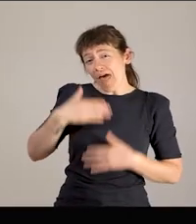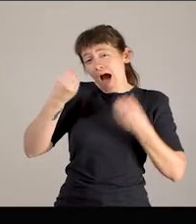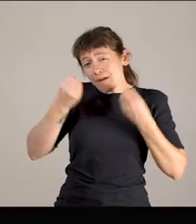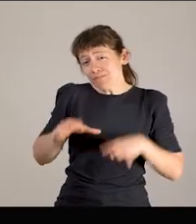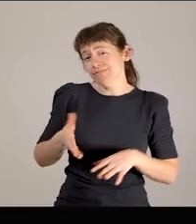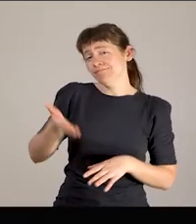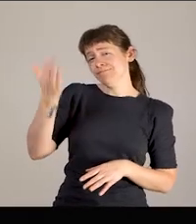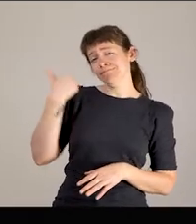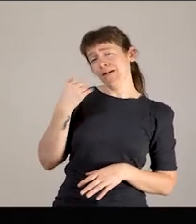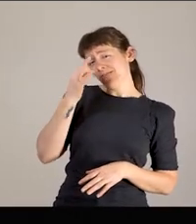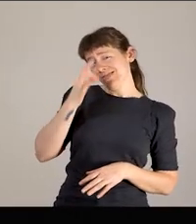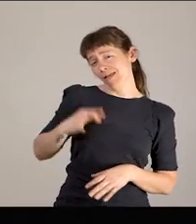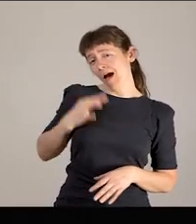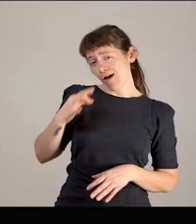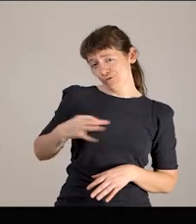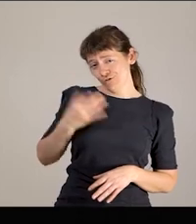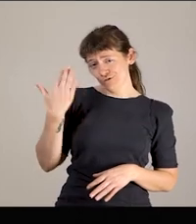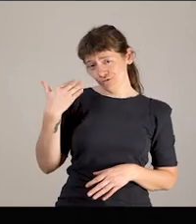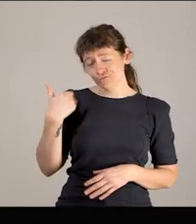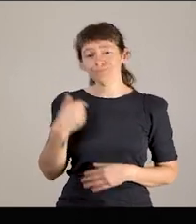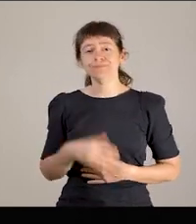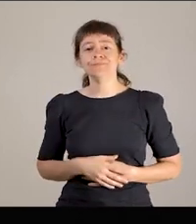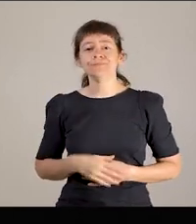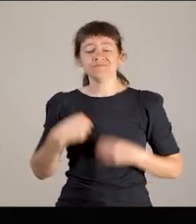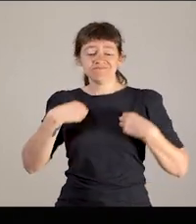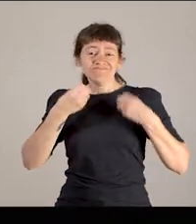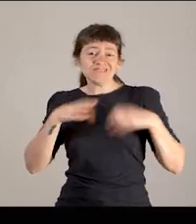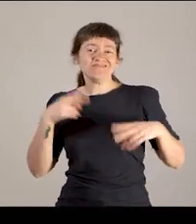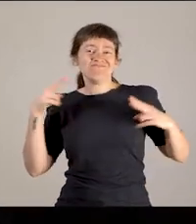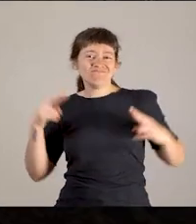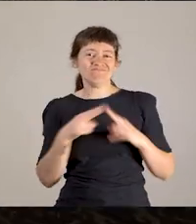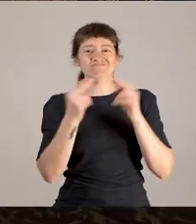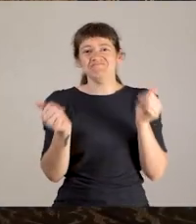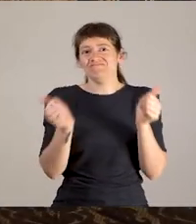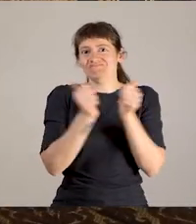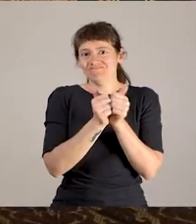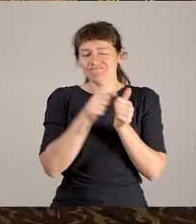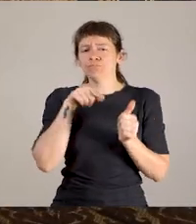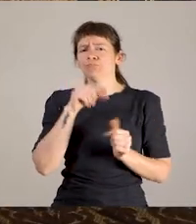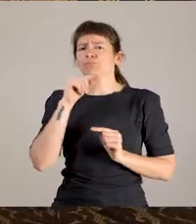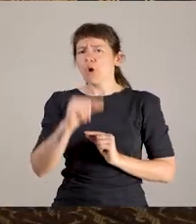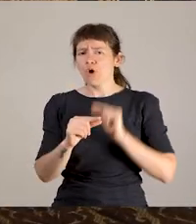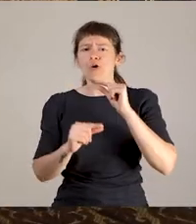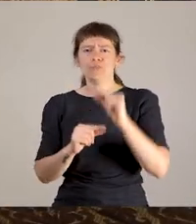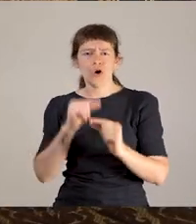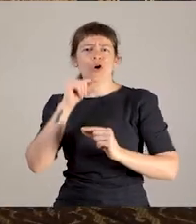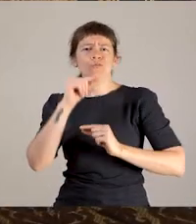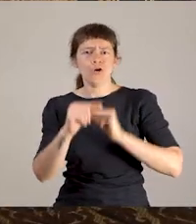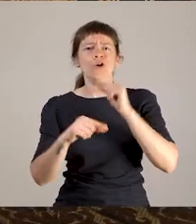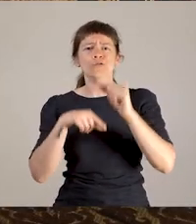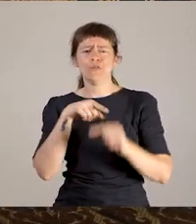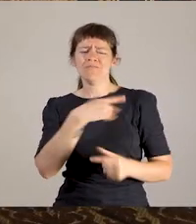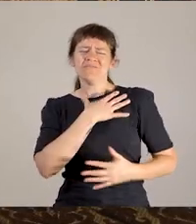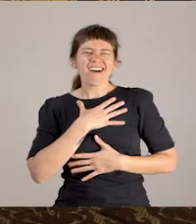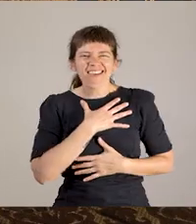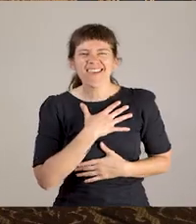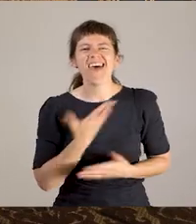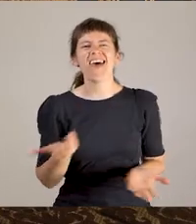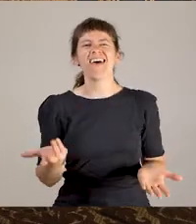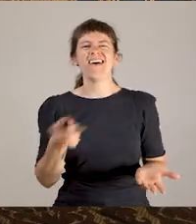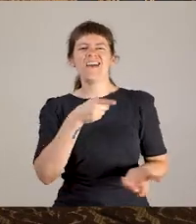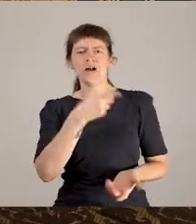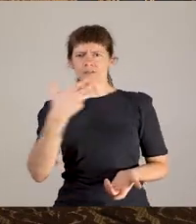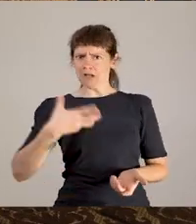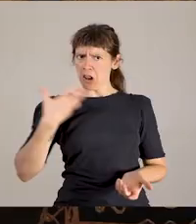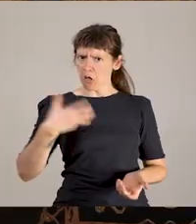hace 20 años más o menos, cuando conocí a una persona y fue todo muy paulatino. Fue como que me quiere, me